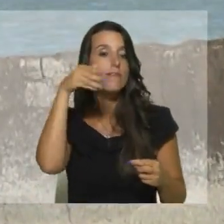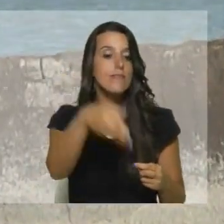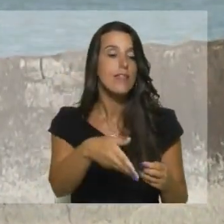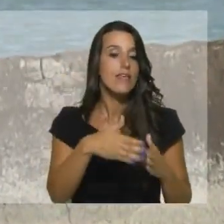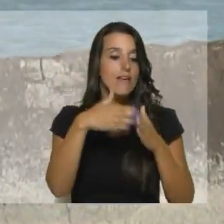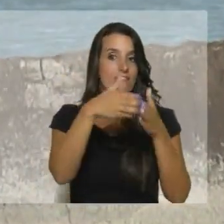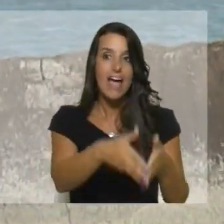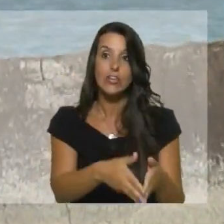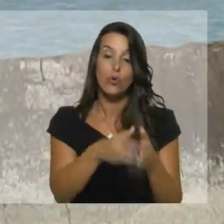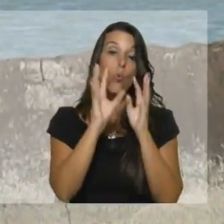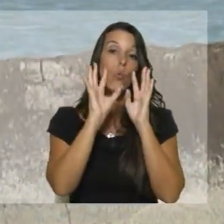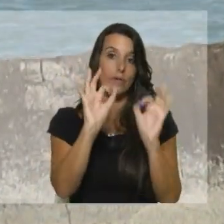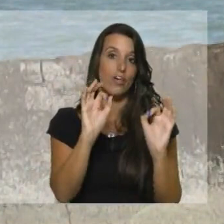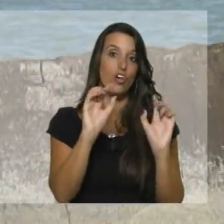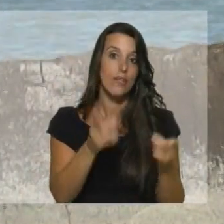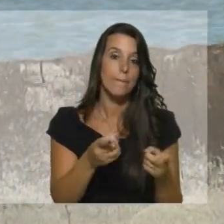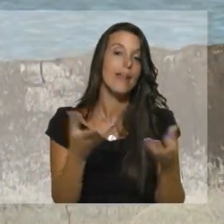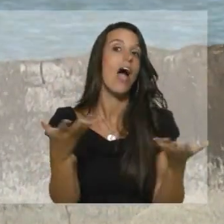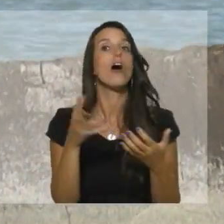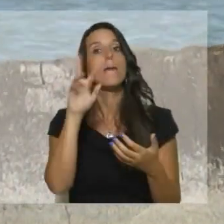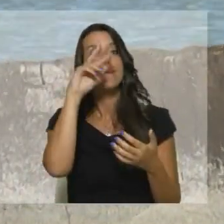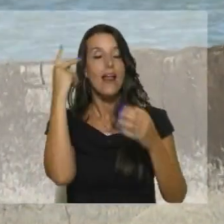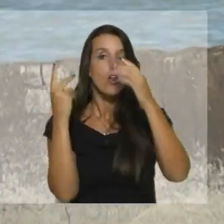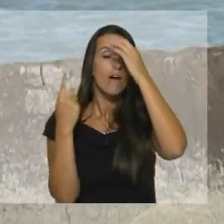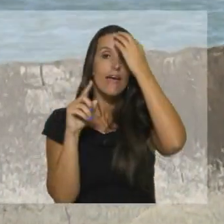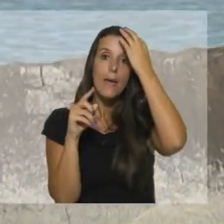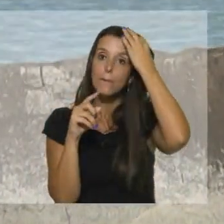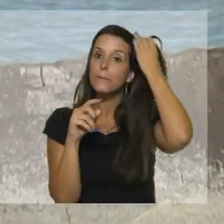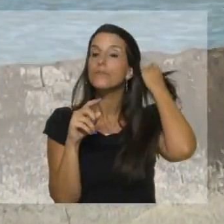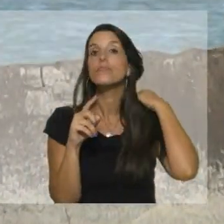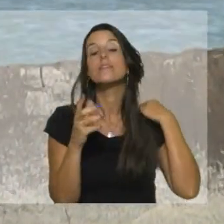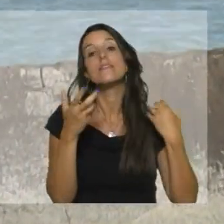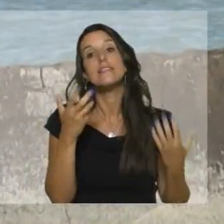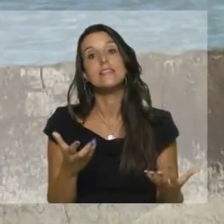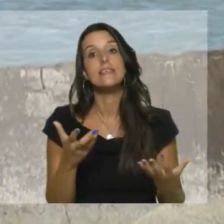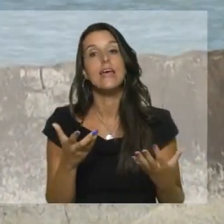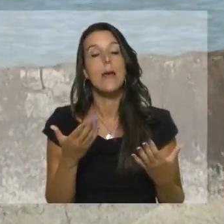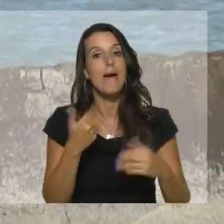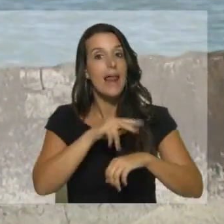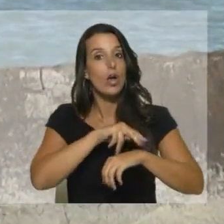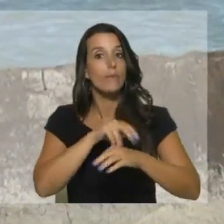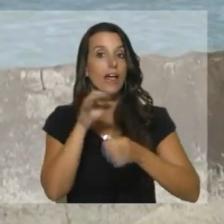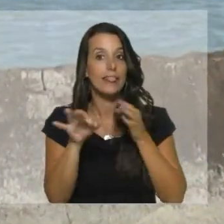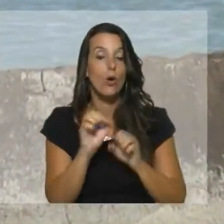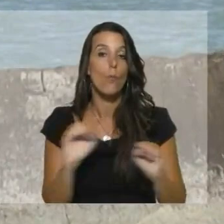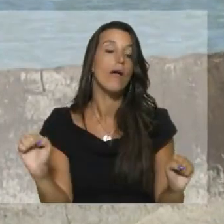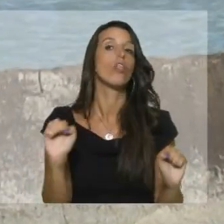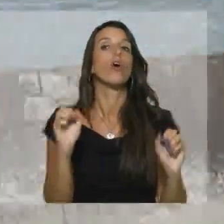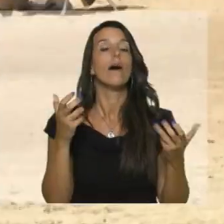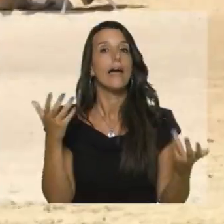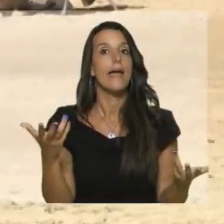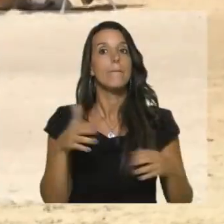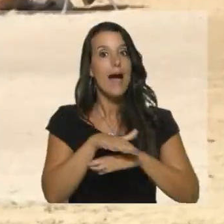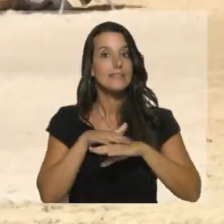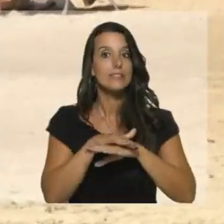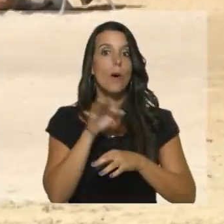los baños habituales, ¿no?, que se hacen en esta temporada estival. Si quieren, hablo un poco de las recomendaciones. Las recomendaciones básicamente